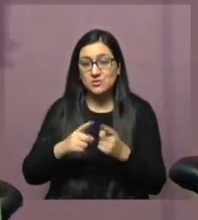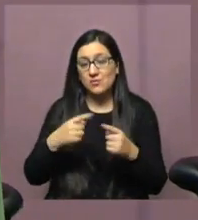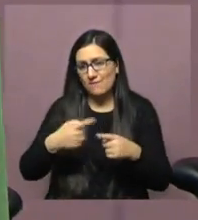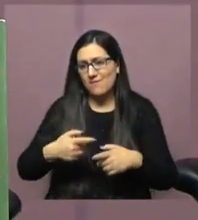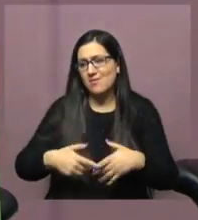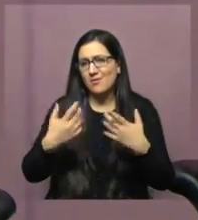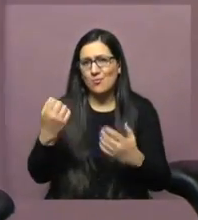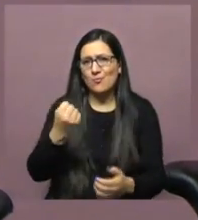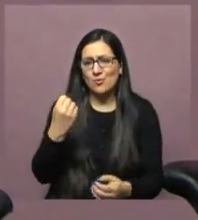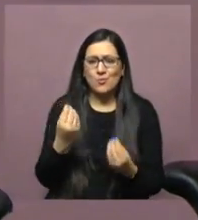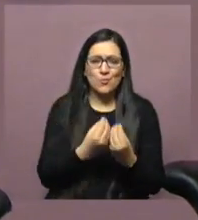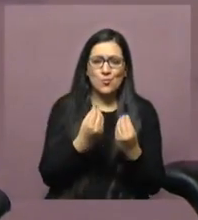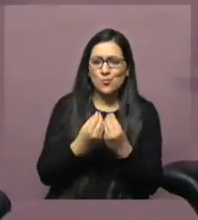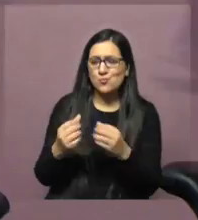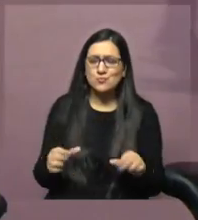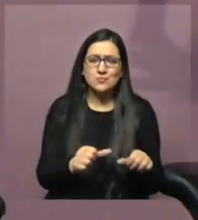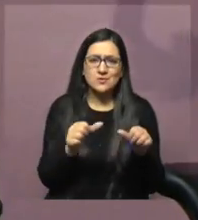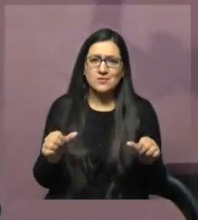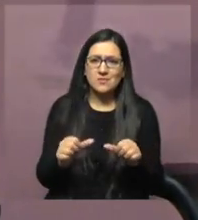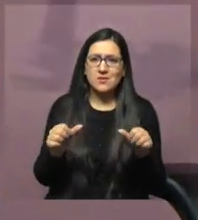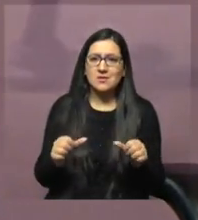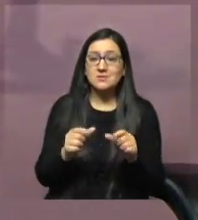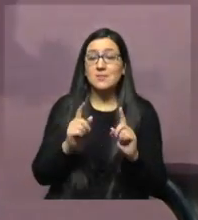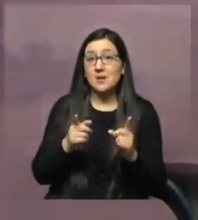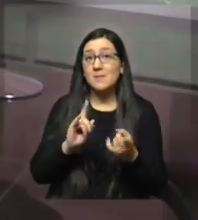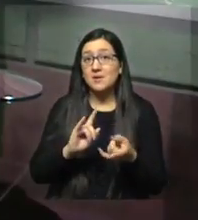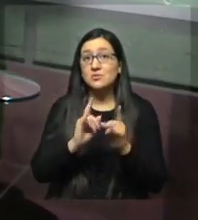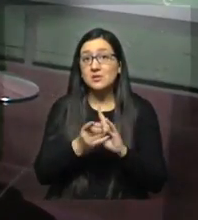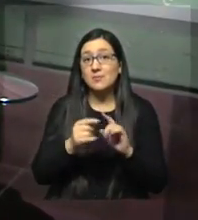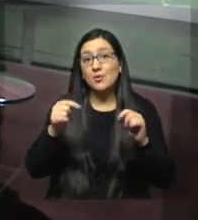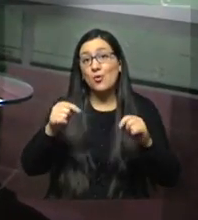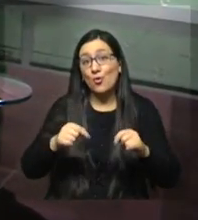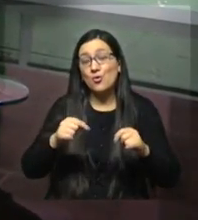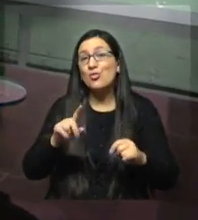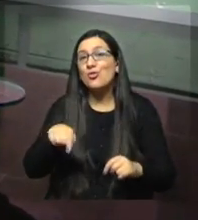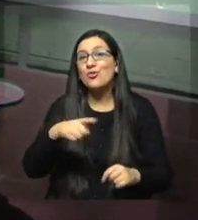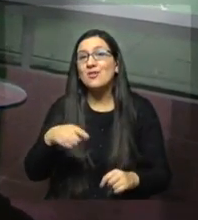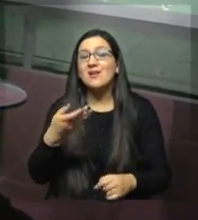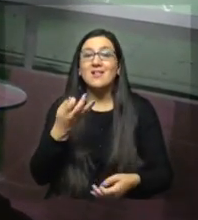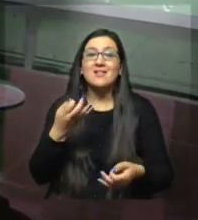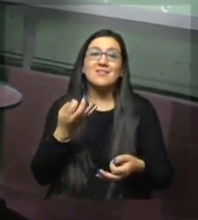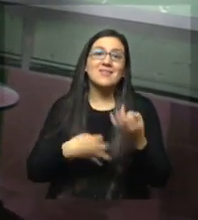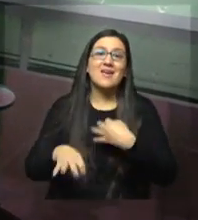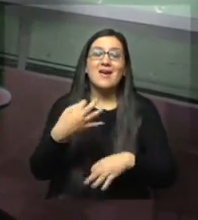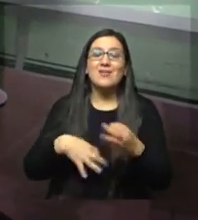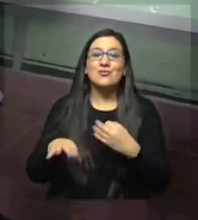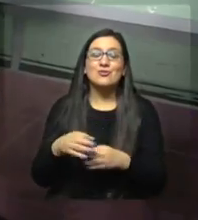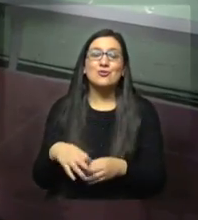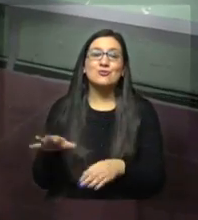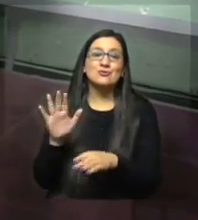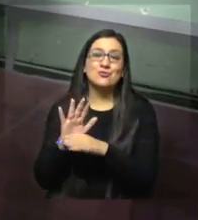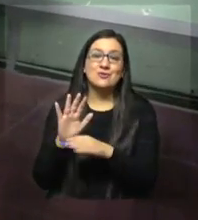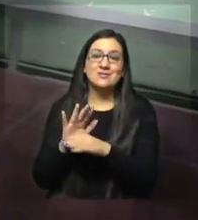hecho muchísimas actividades, muchas veces en el Palacio Legislativo, pero hoy de gala, en el Teatro Solís. Sí, ¿no? Hoy en realidad la idea es,